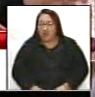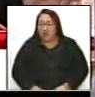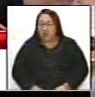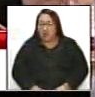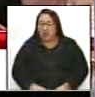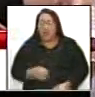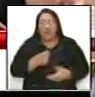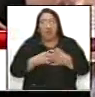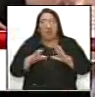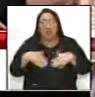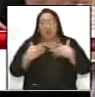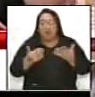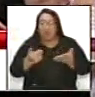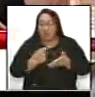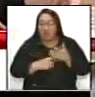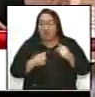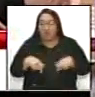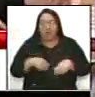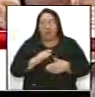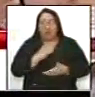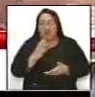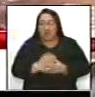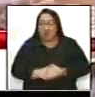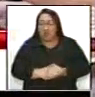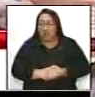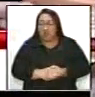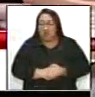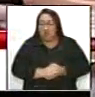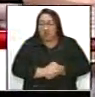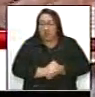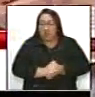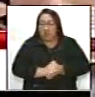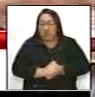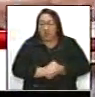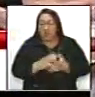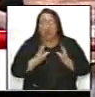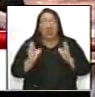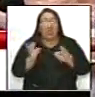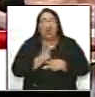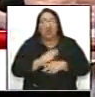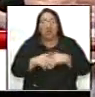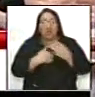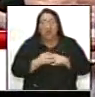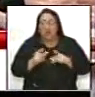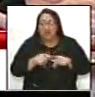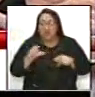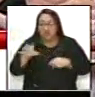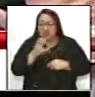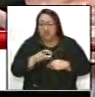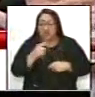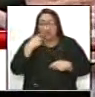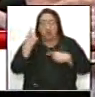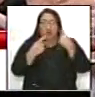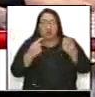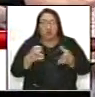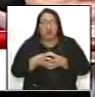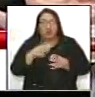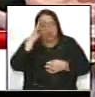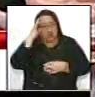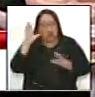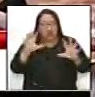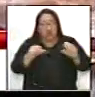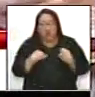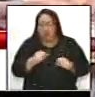que no es posible que estemos en situaciones donde la inseguridad campea por todas partes. Bandas de bandas, la policía los